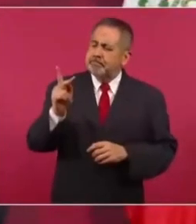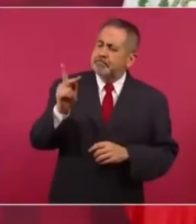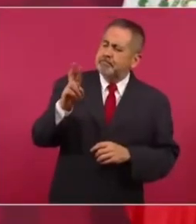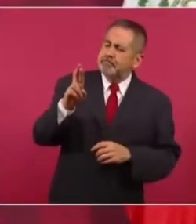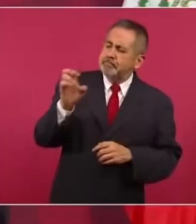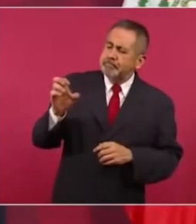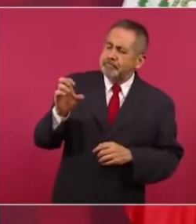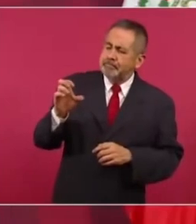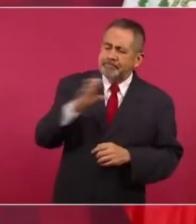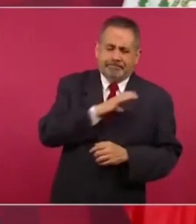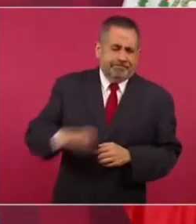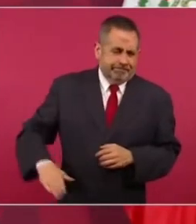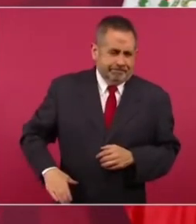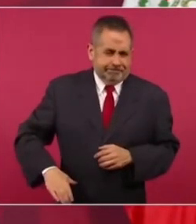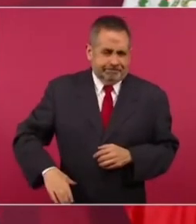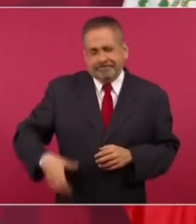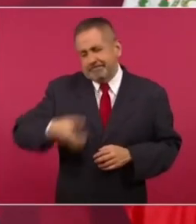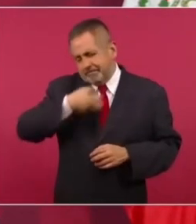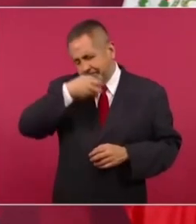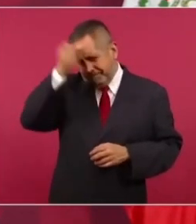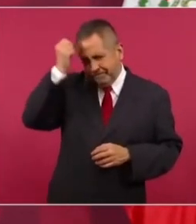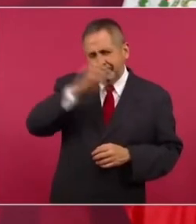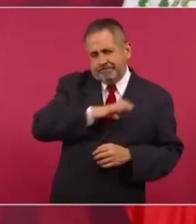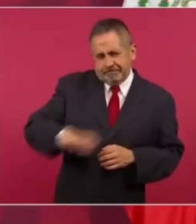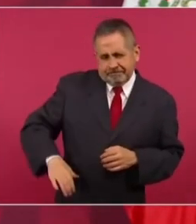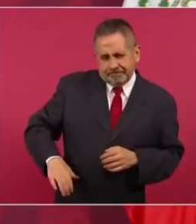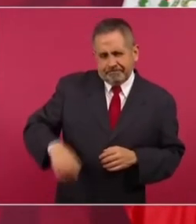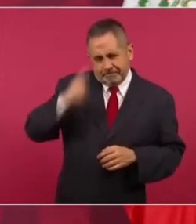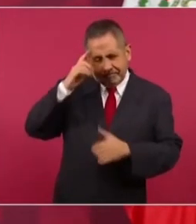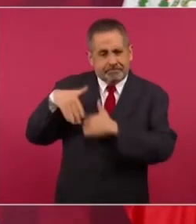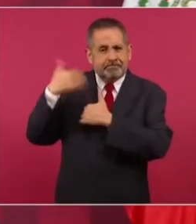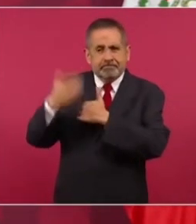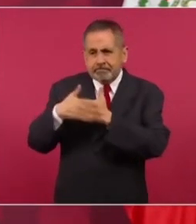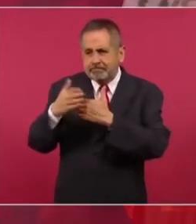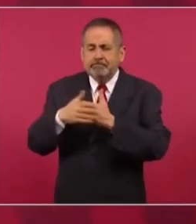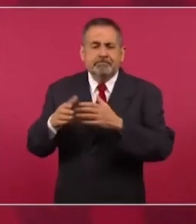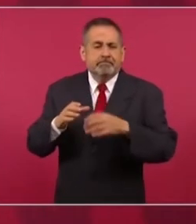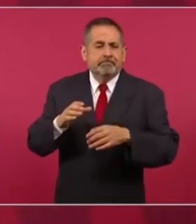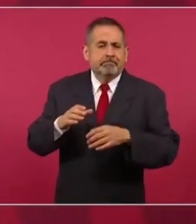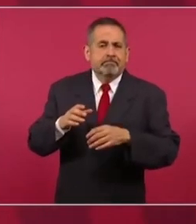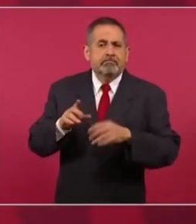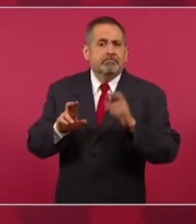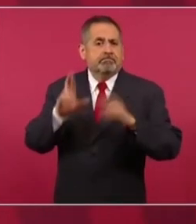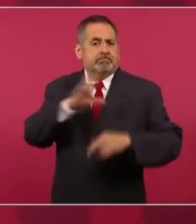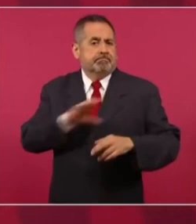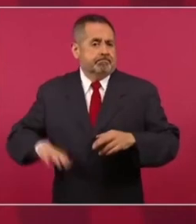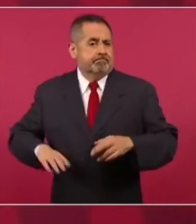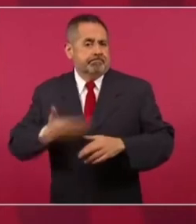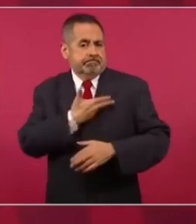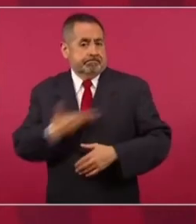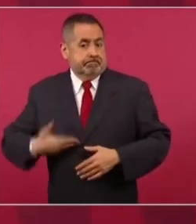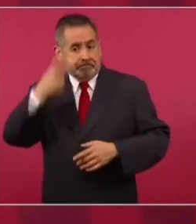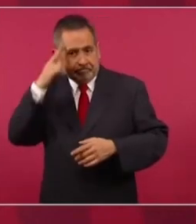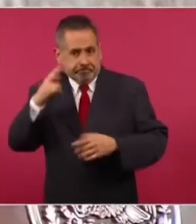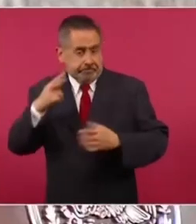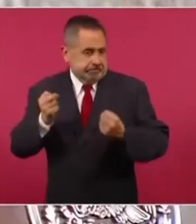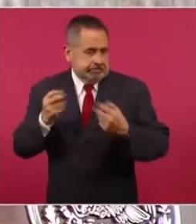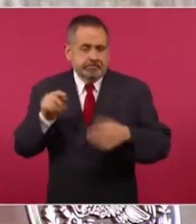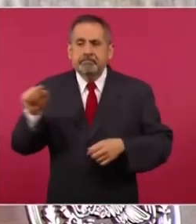precandidatos o prospectos a la presidencia de la República, hay mucha